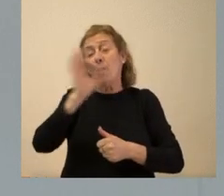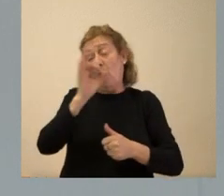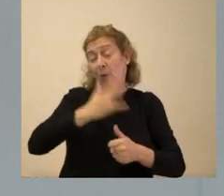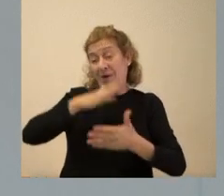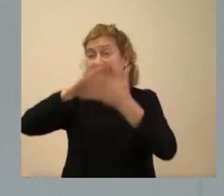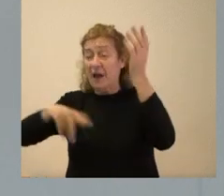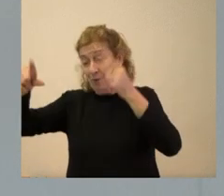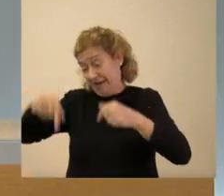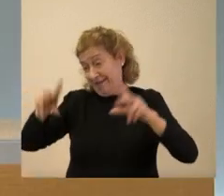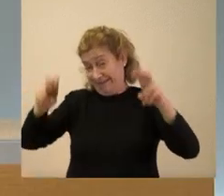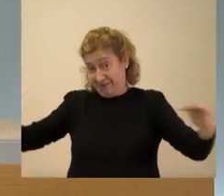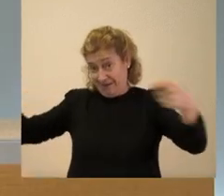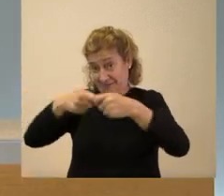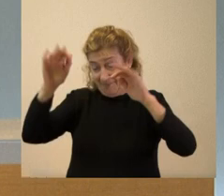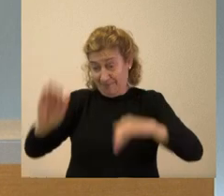en este aspecto